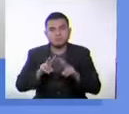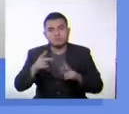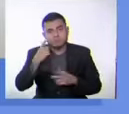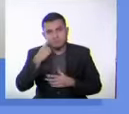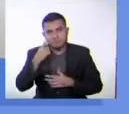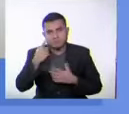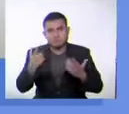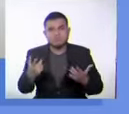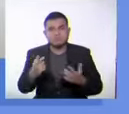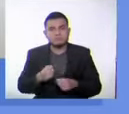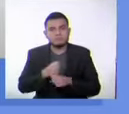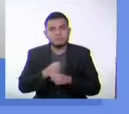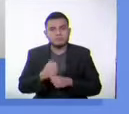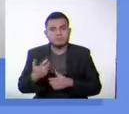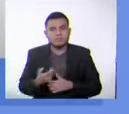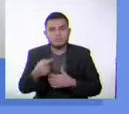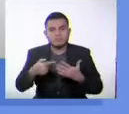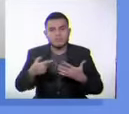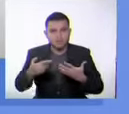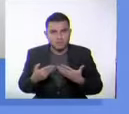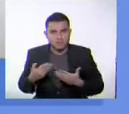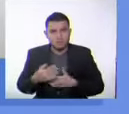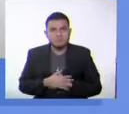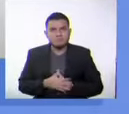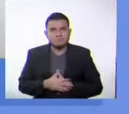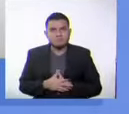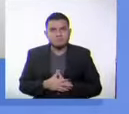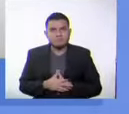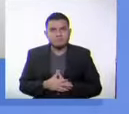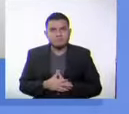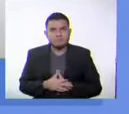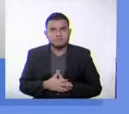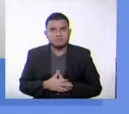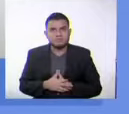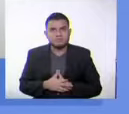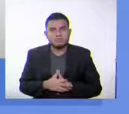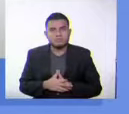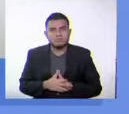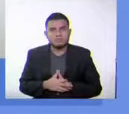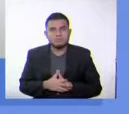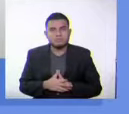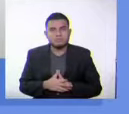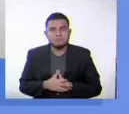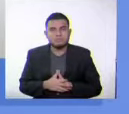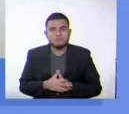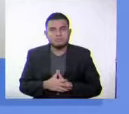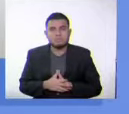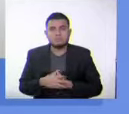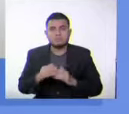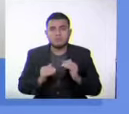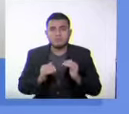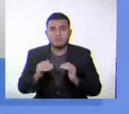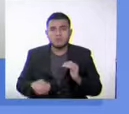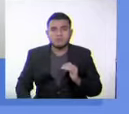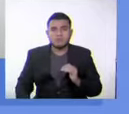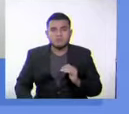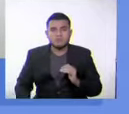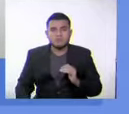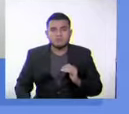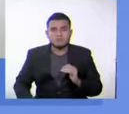se garanticen los derechos, donde se garantice la igualdad, donde se